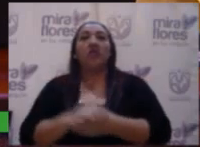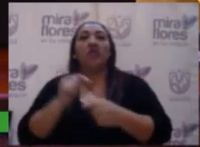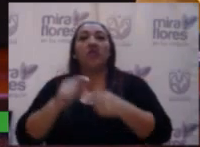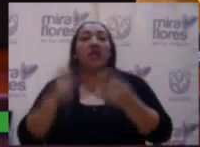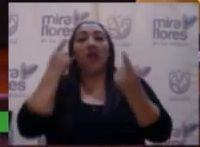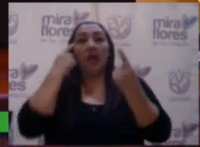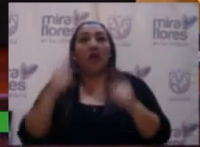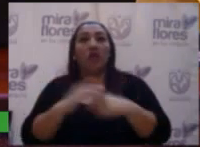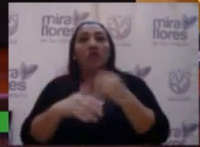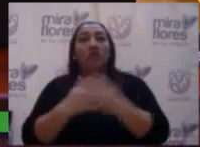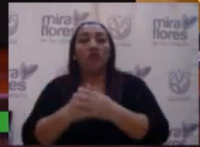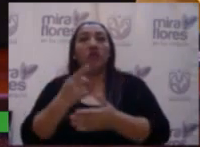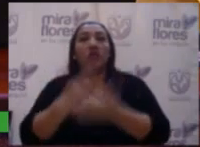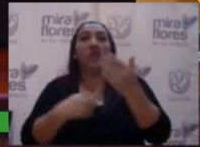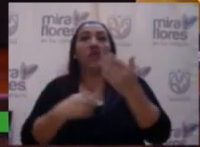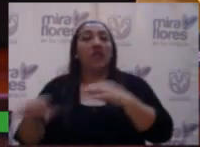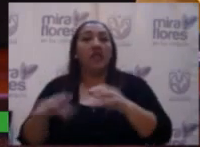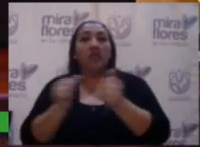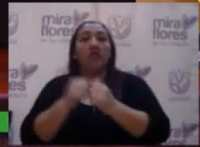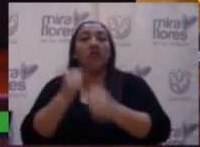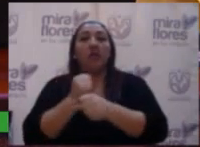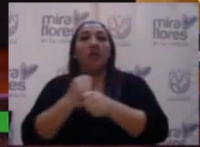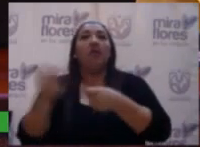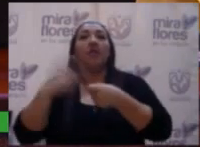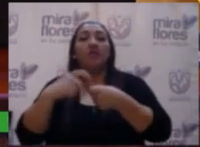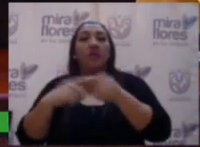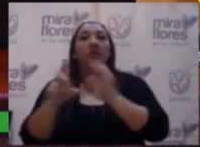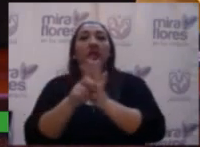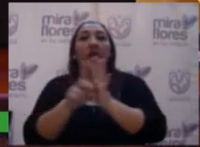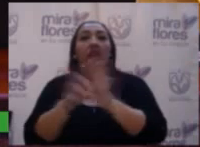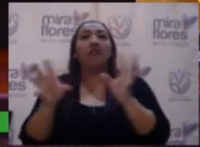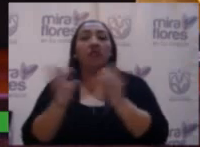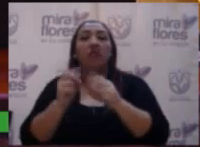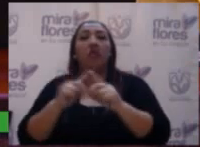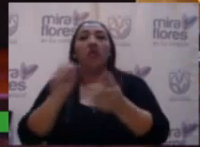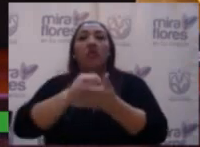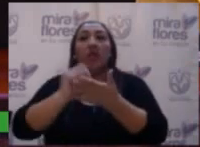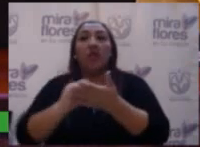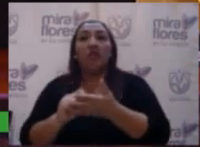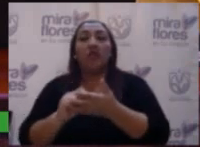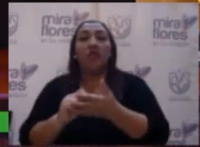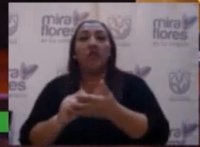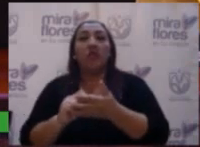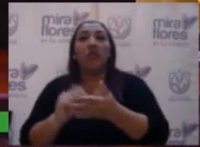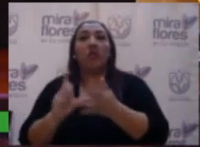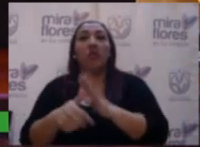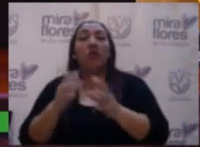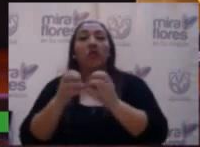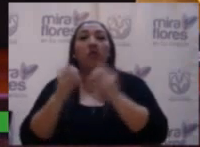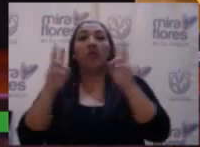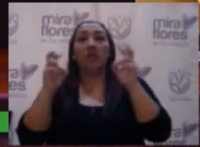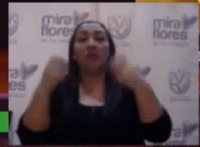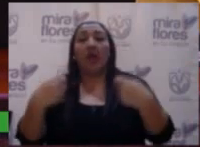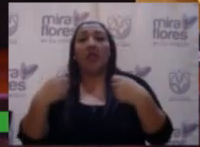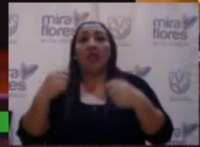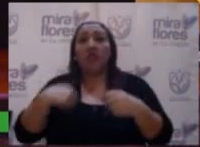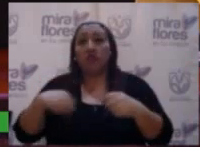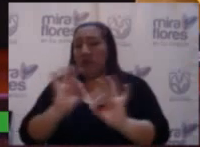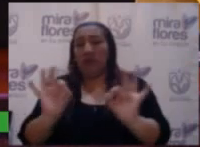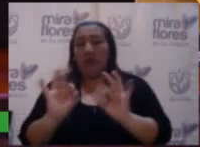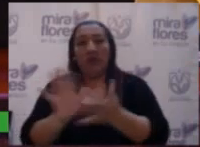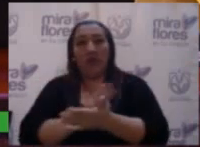debiendo precisarse que la participación del alcalde de Miraflores en el evento de mención no Y rogará gasto económico para la municipalidad de